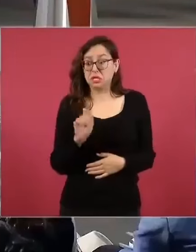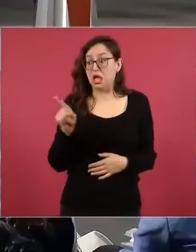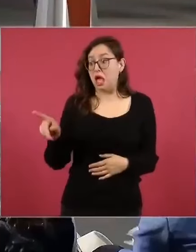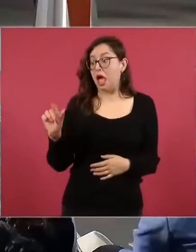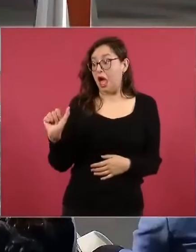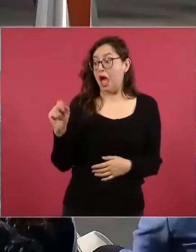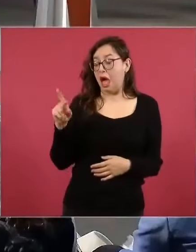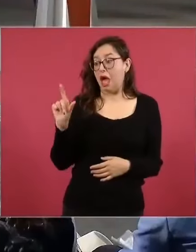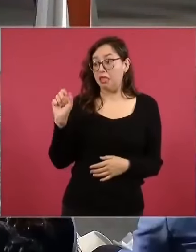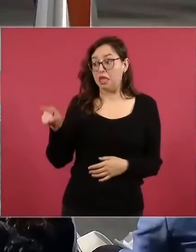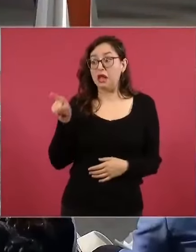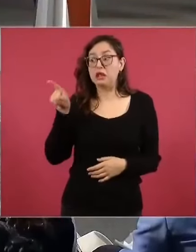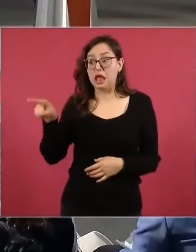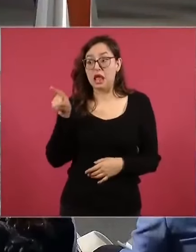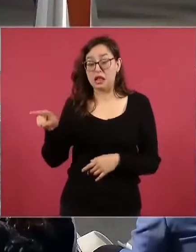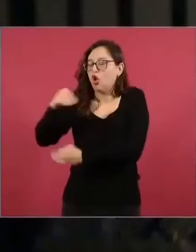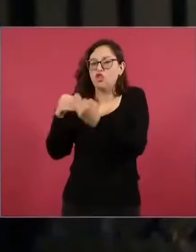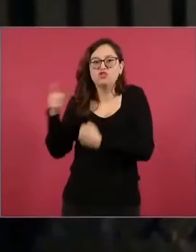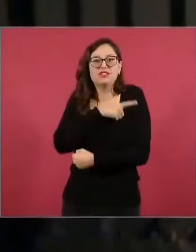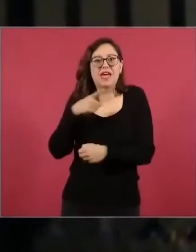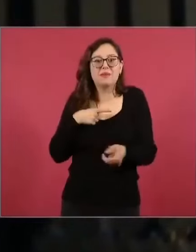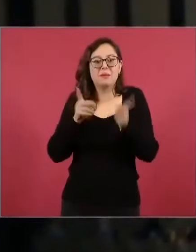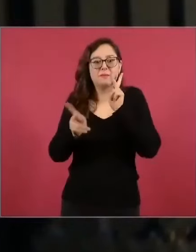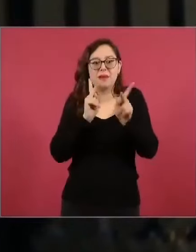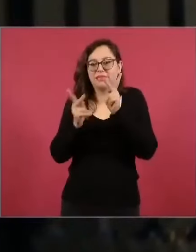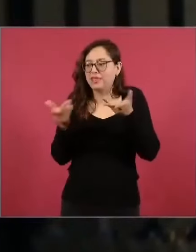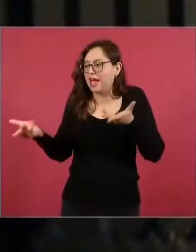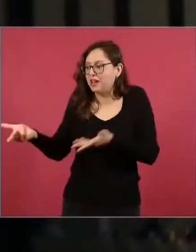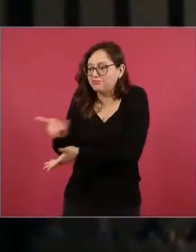corresponde Sí él es legislador es es su trabajo